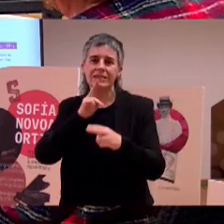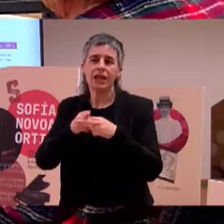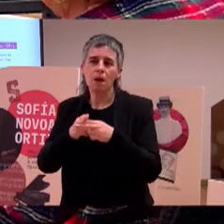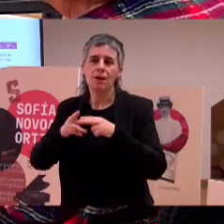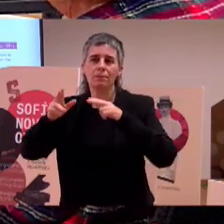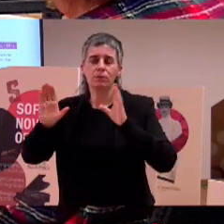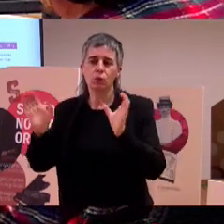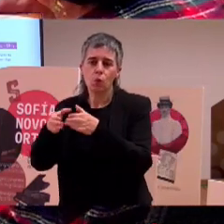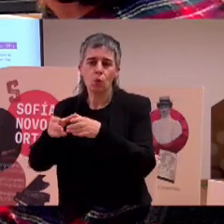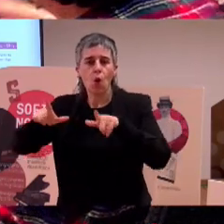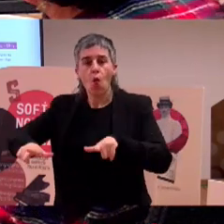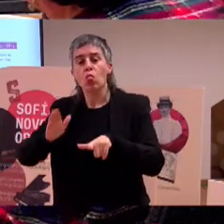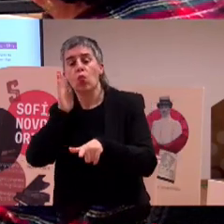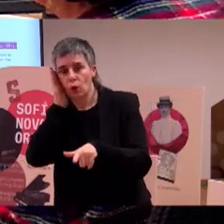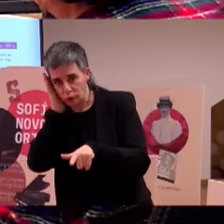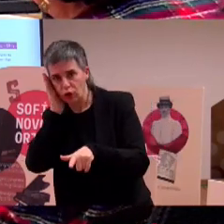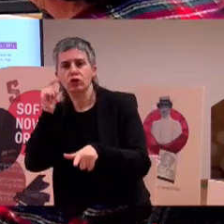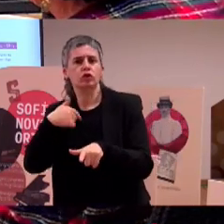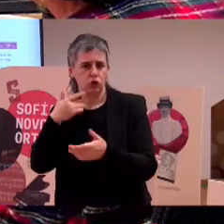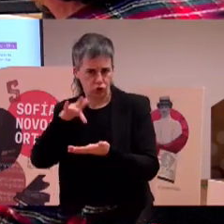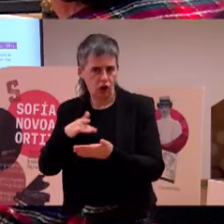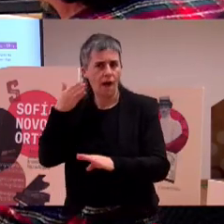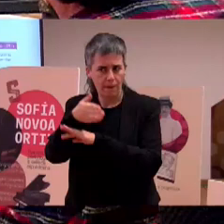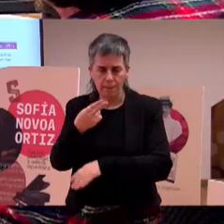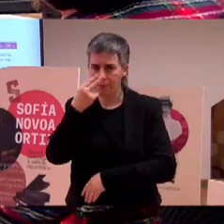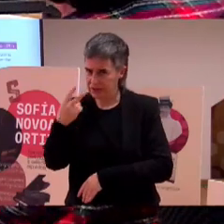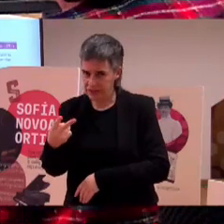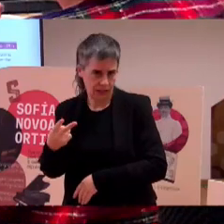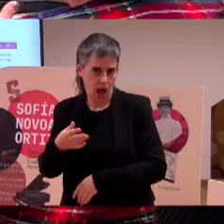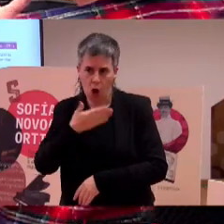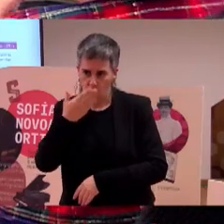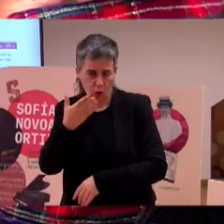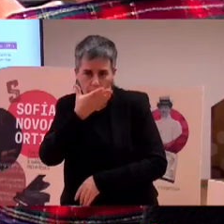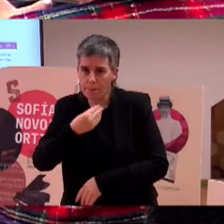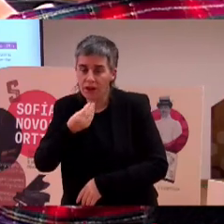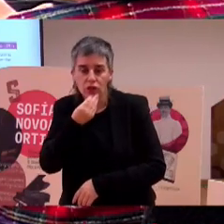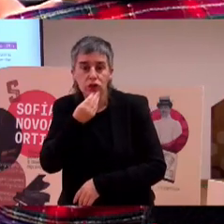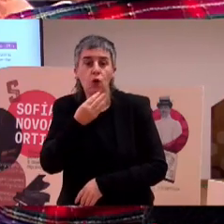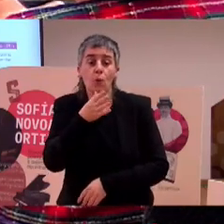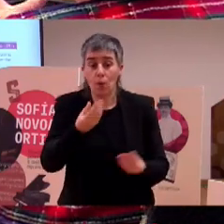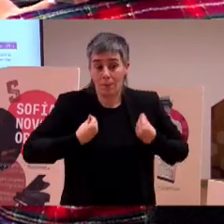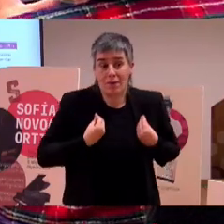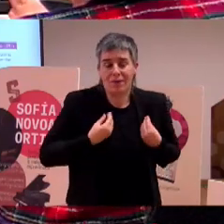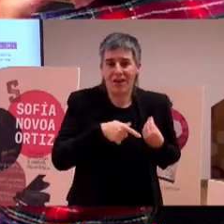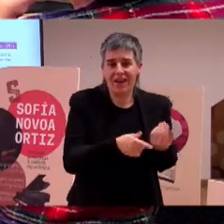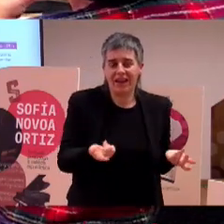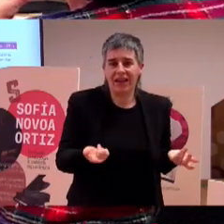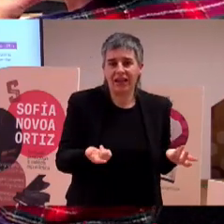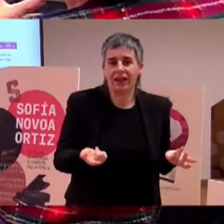ahí el suyo, vamos, yo he visitado bastante. Sí, porque vivía ahí. Precioso. Pero si vivía ahí, y era